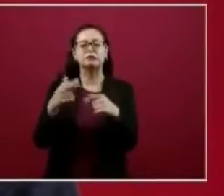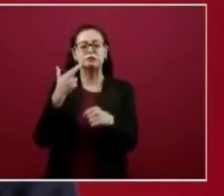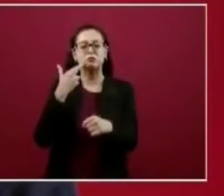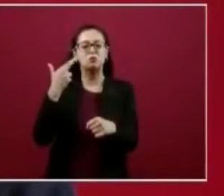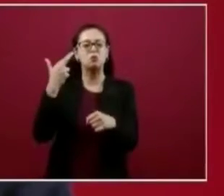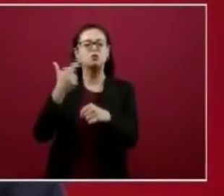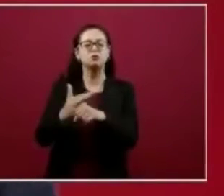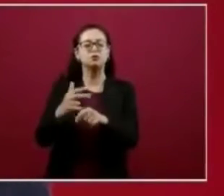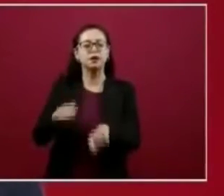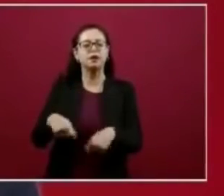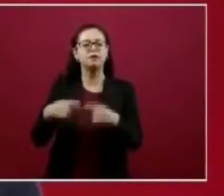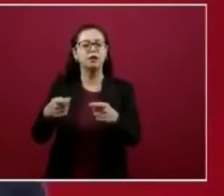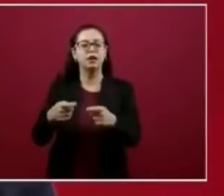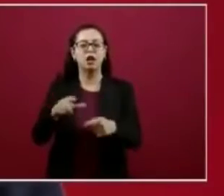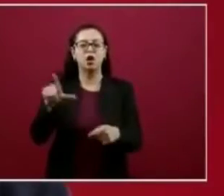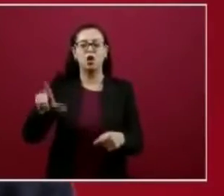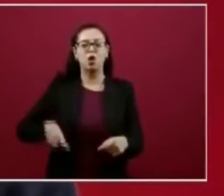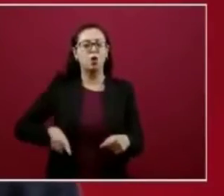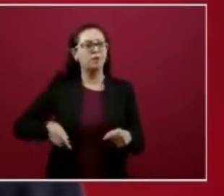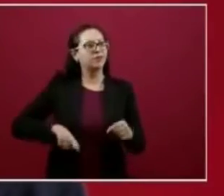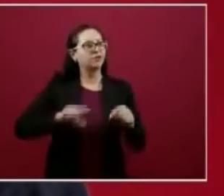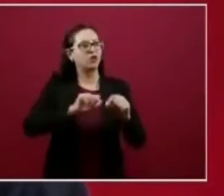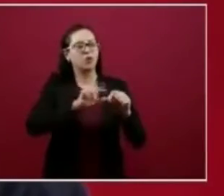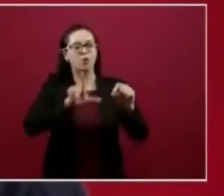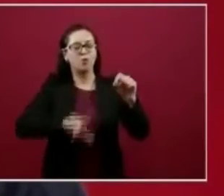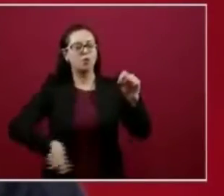todo el gobierno de la República.